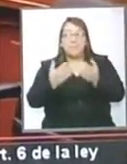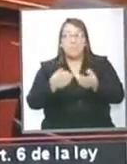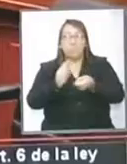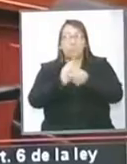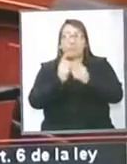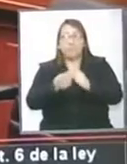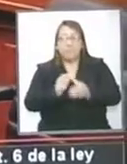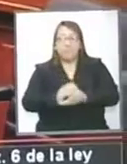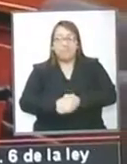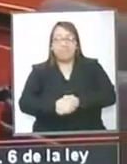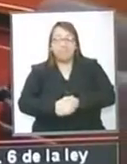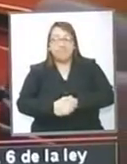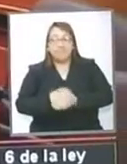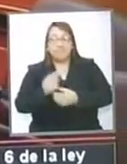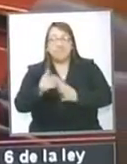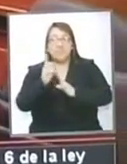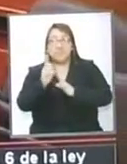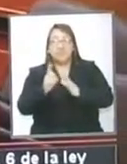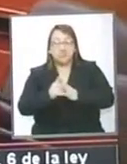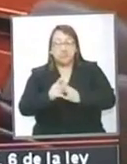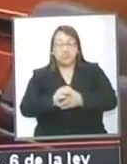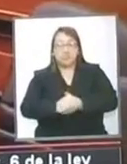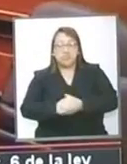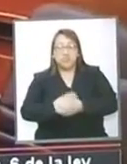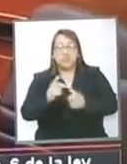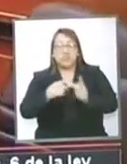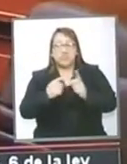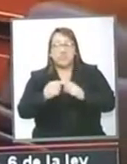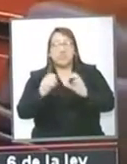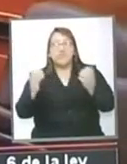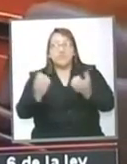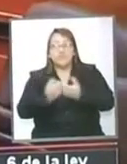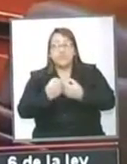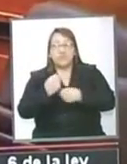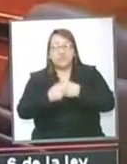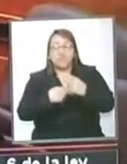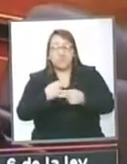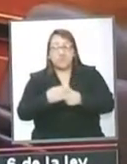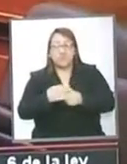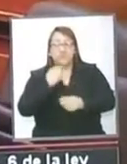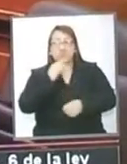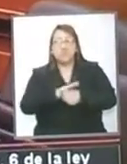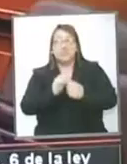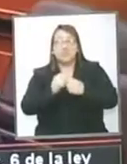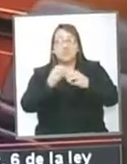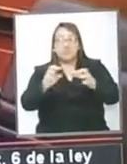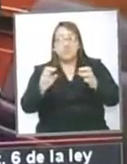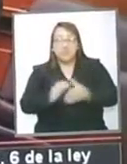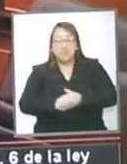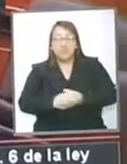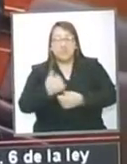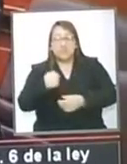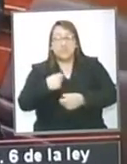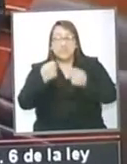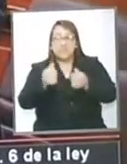la derogatoria de este dispositivo y por lo tanto el Parlamento Nacional, comprometido con su pueblo, tiene que insistir en esta norma.